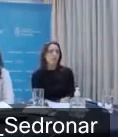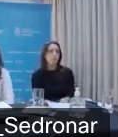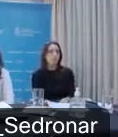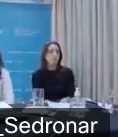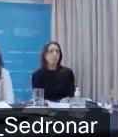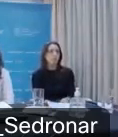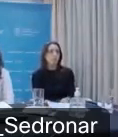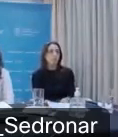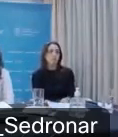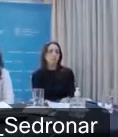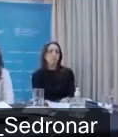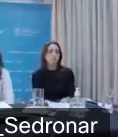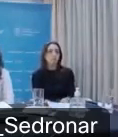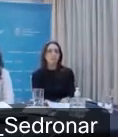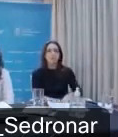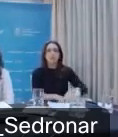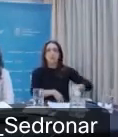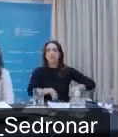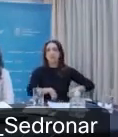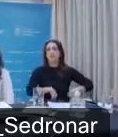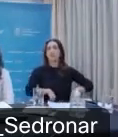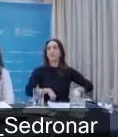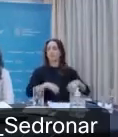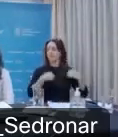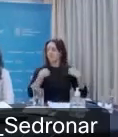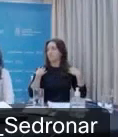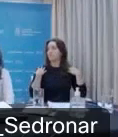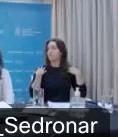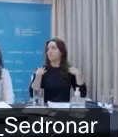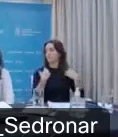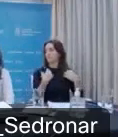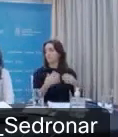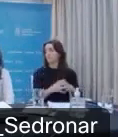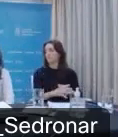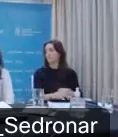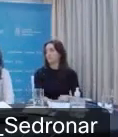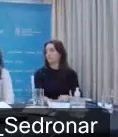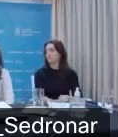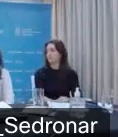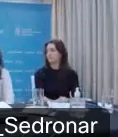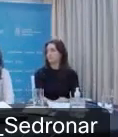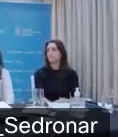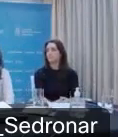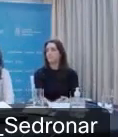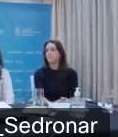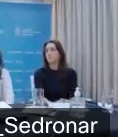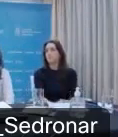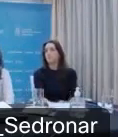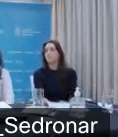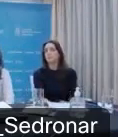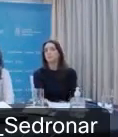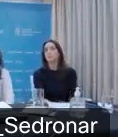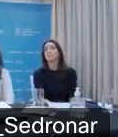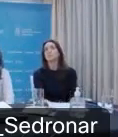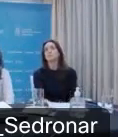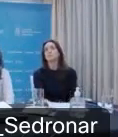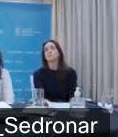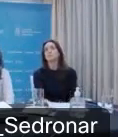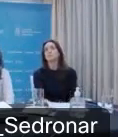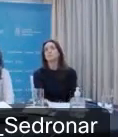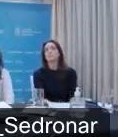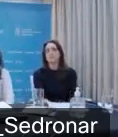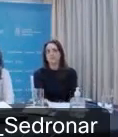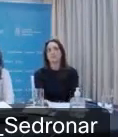hoy. Claro, lo podemos mandar al correo que ustedes dejaron, perdón, porque hay mucha gente que estuvo dejando el correo